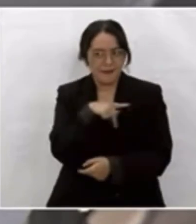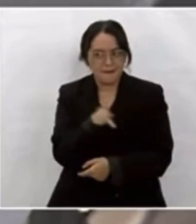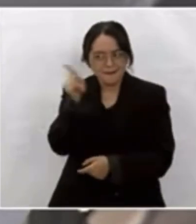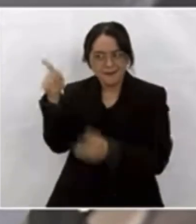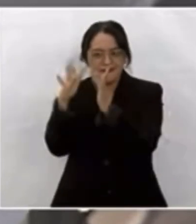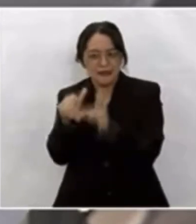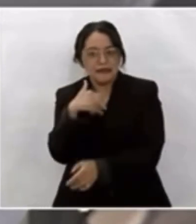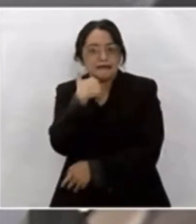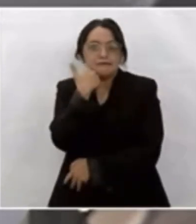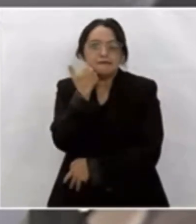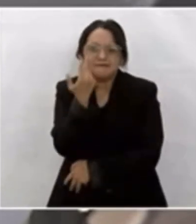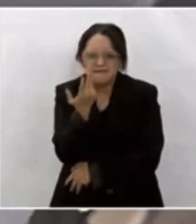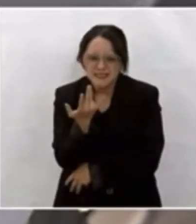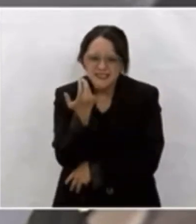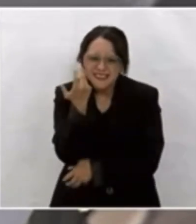ansiaban